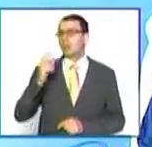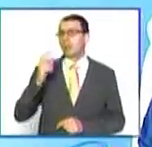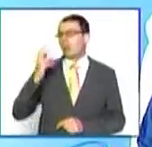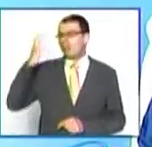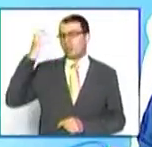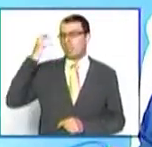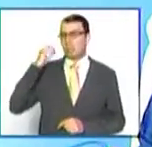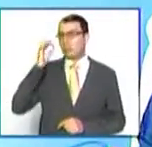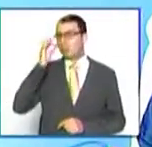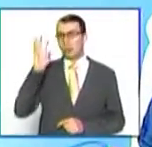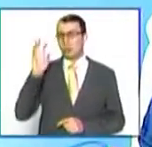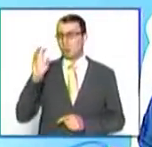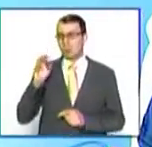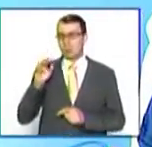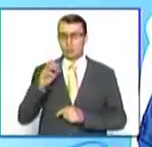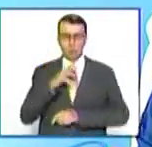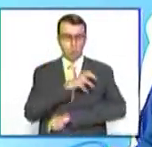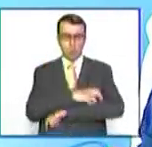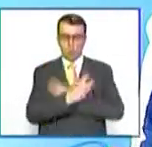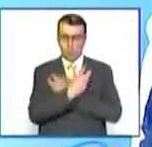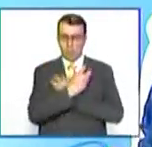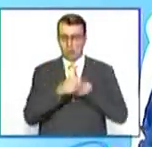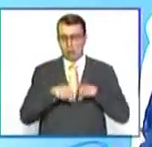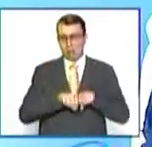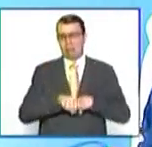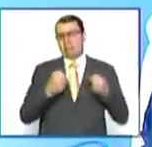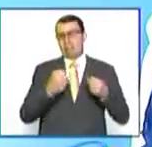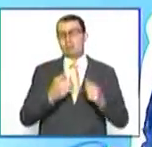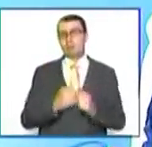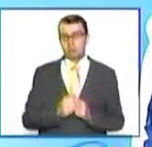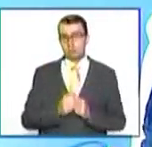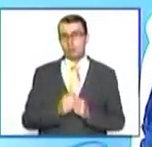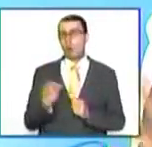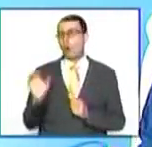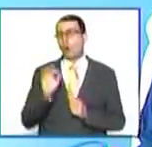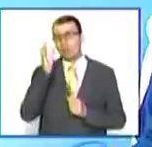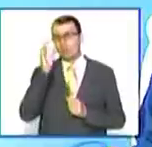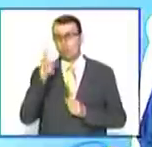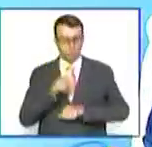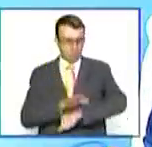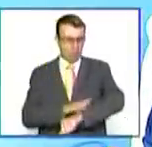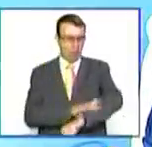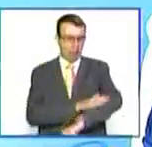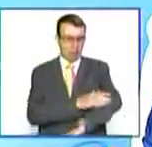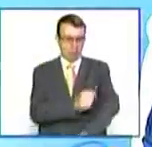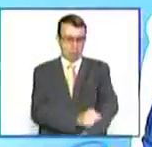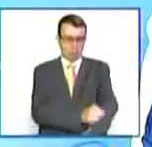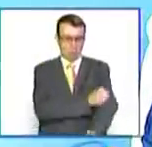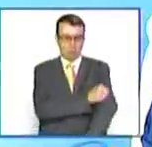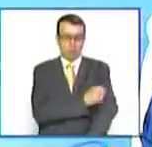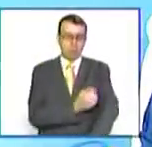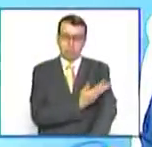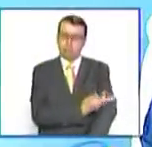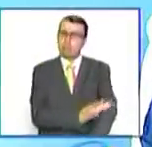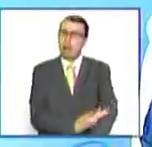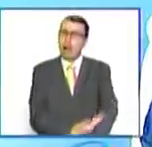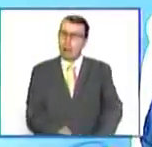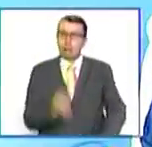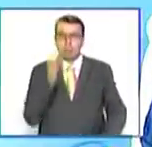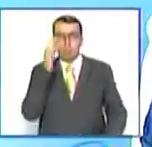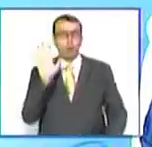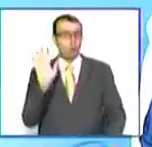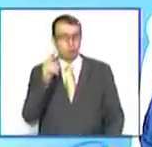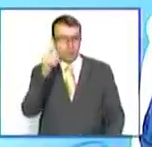accidente, una fractura, una lesión de piel, que se rasparon y perdieron un pedazo de piel, heridas de todo